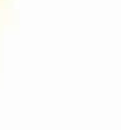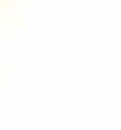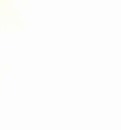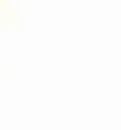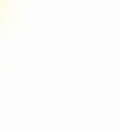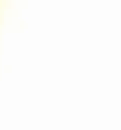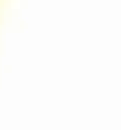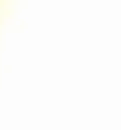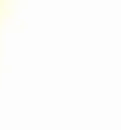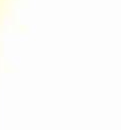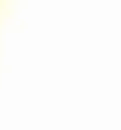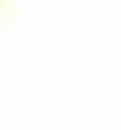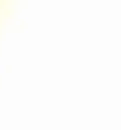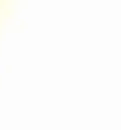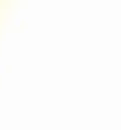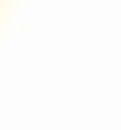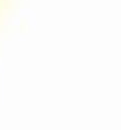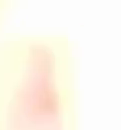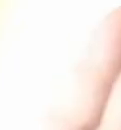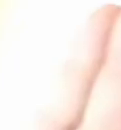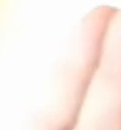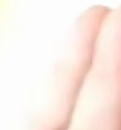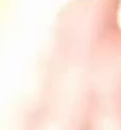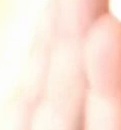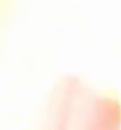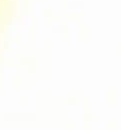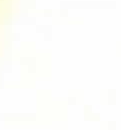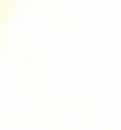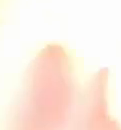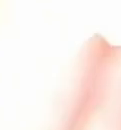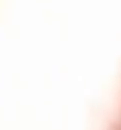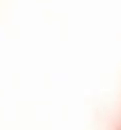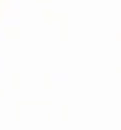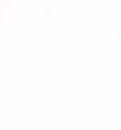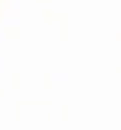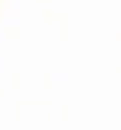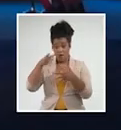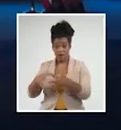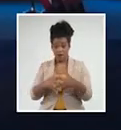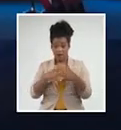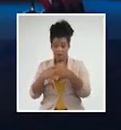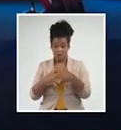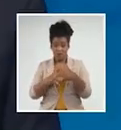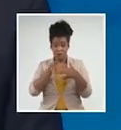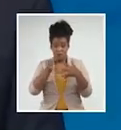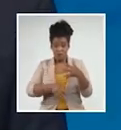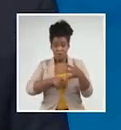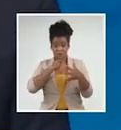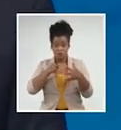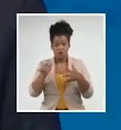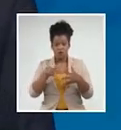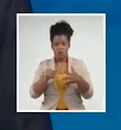son lobos disfrazados de cordero. Mientras que Biden y otros,